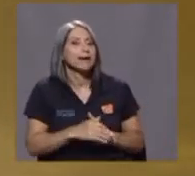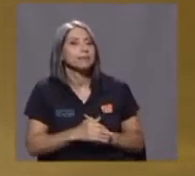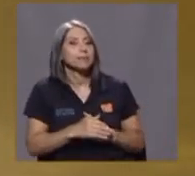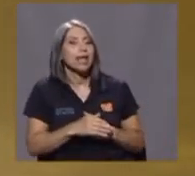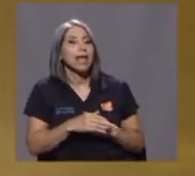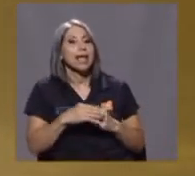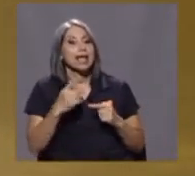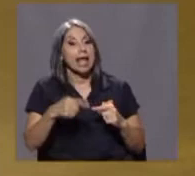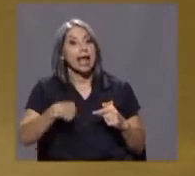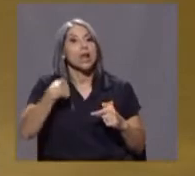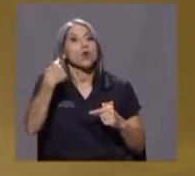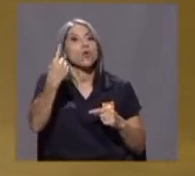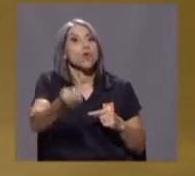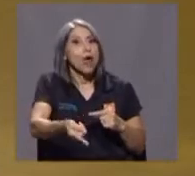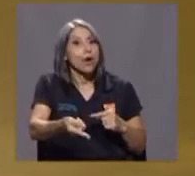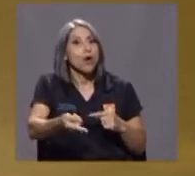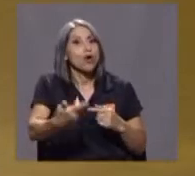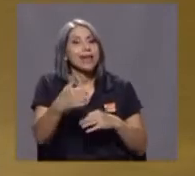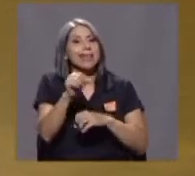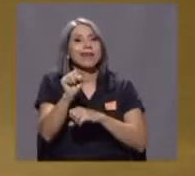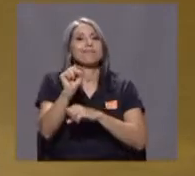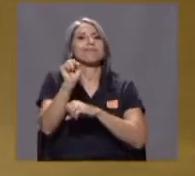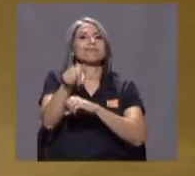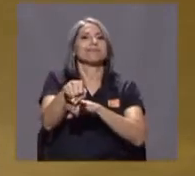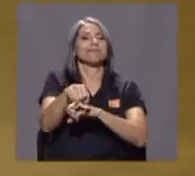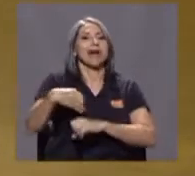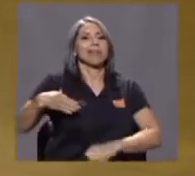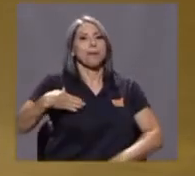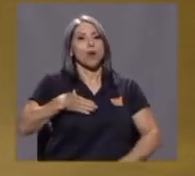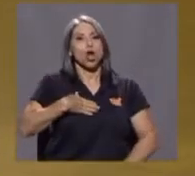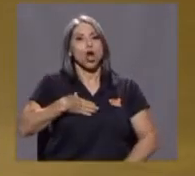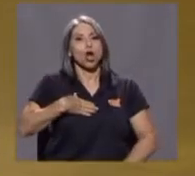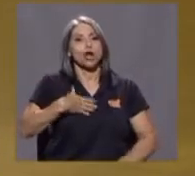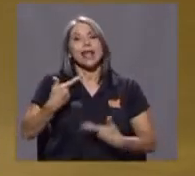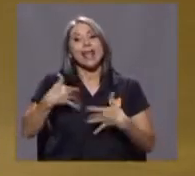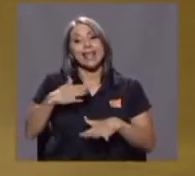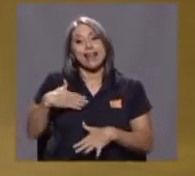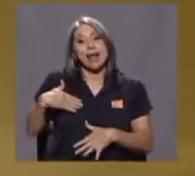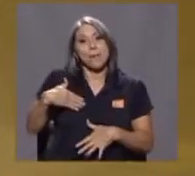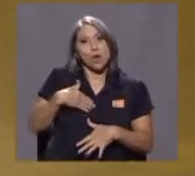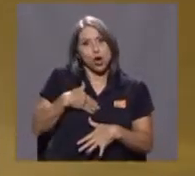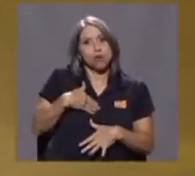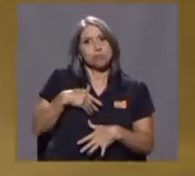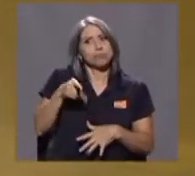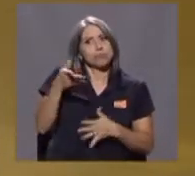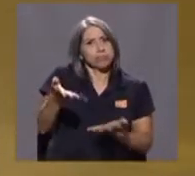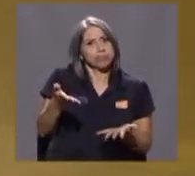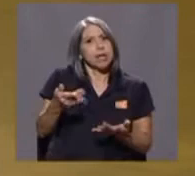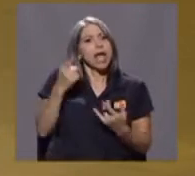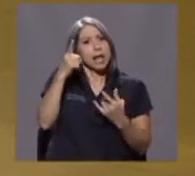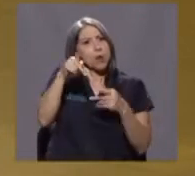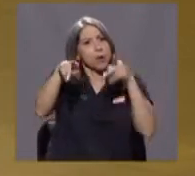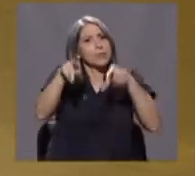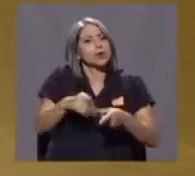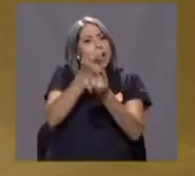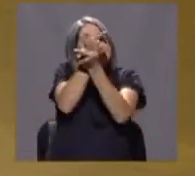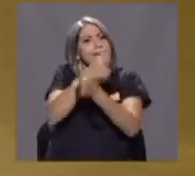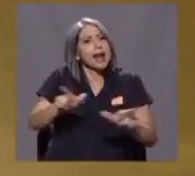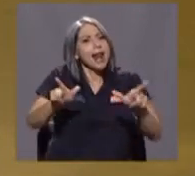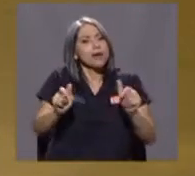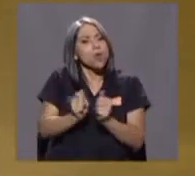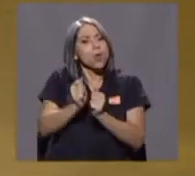luego que derrotaron a Napoleón, que por cierto, Napoleón, independiente de otras cosas, era un liberal con ideas muy interesantes. El